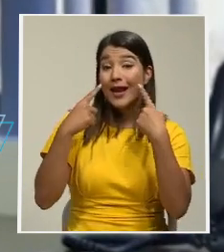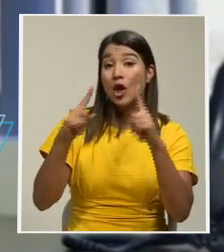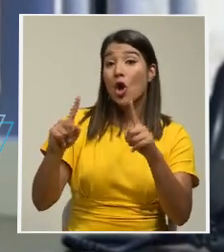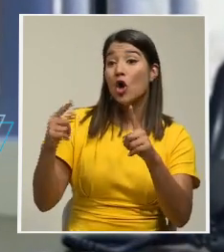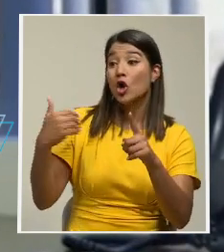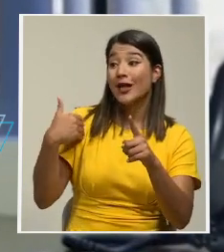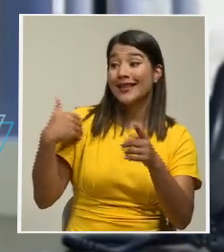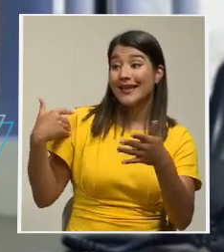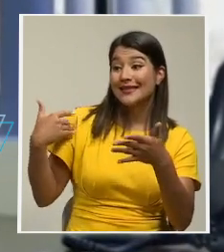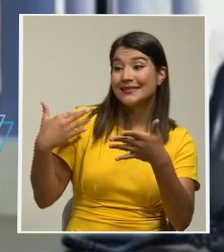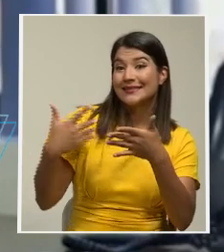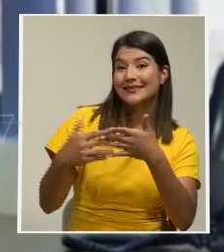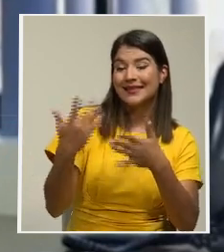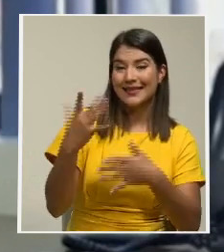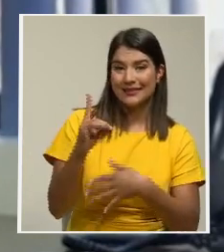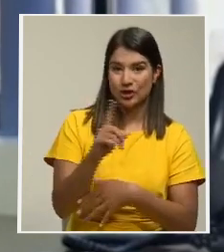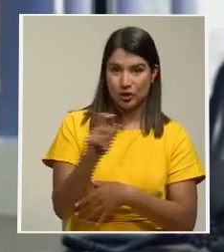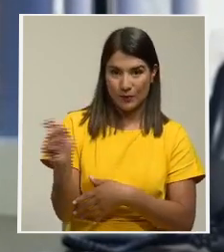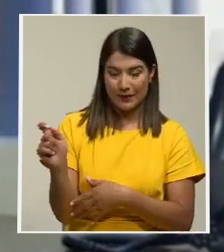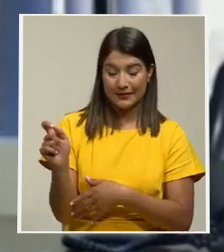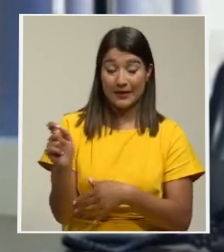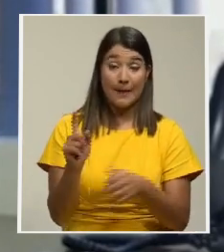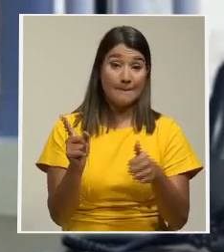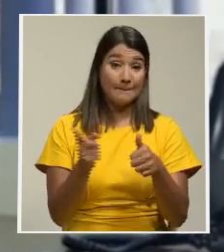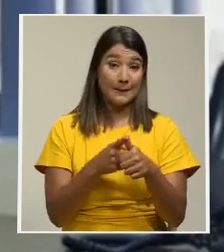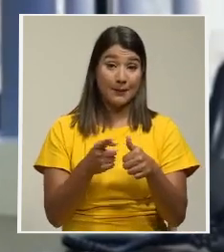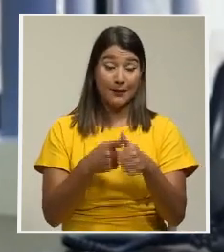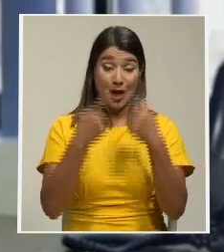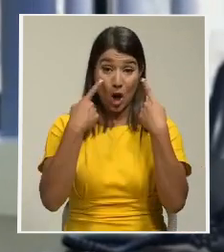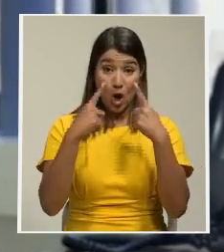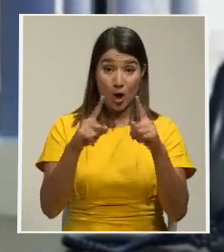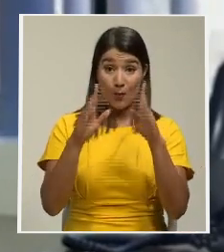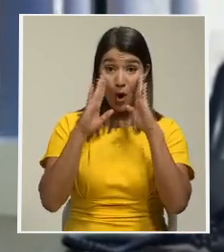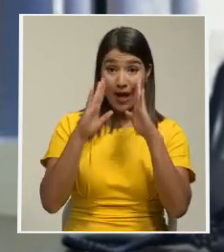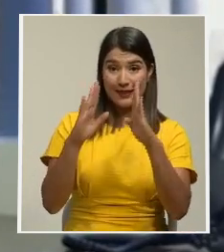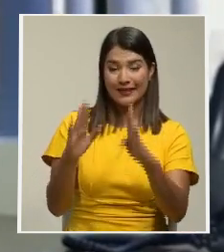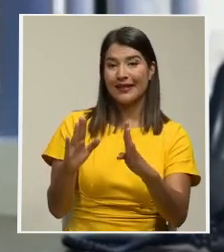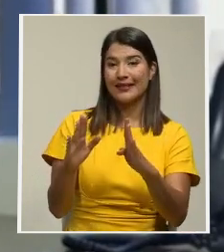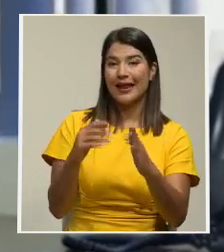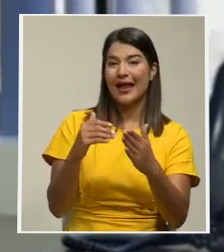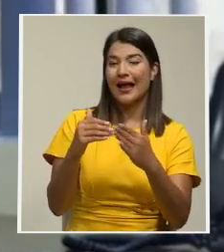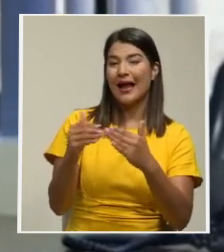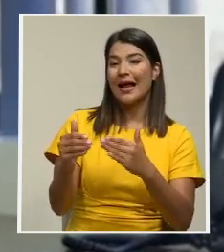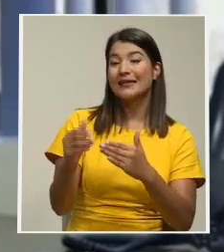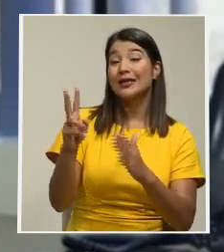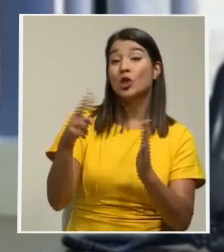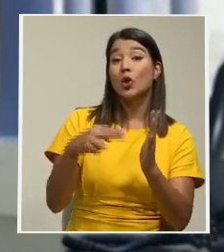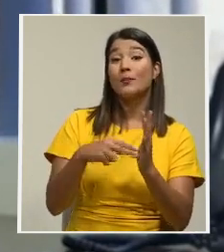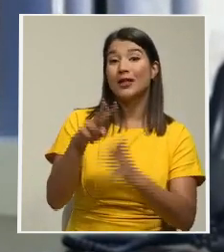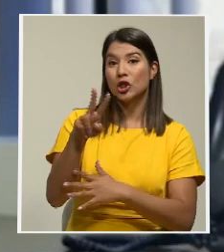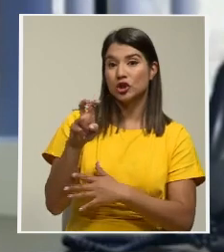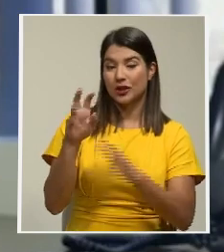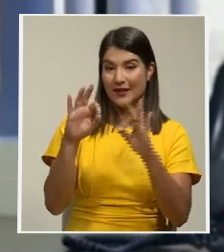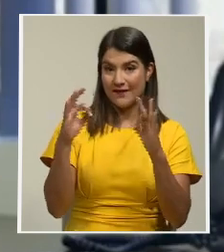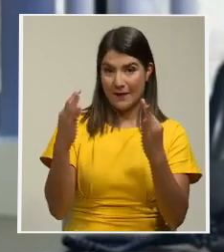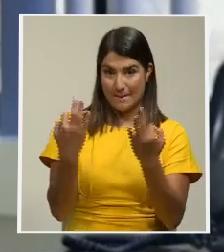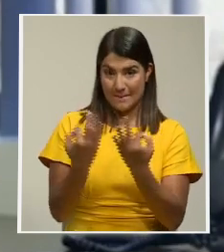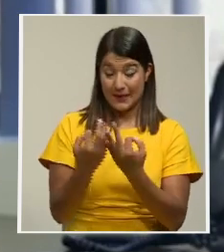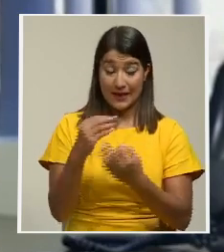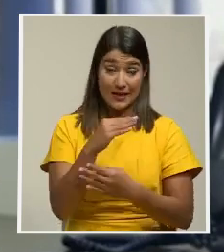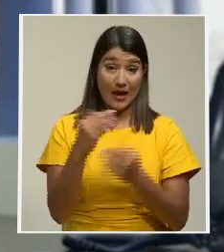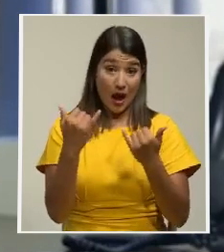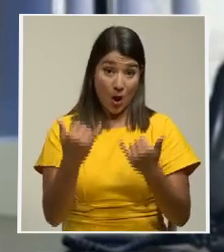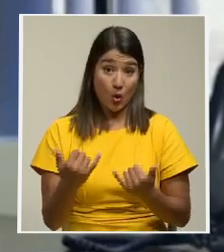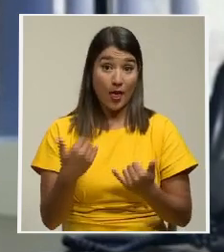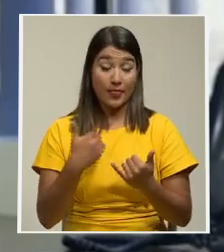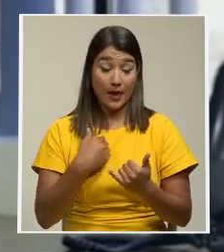que fue impulsado. En primer lugar, se logró atender a prácticamente 2.200 familias que hoy